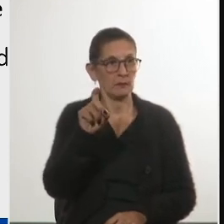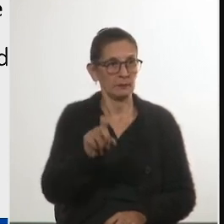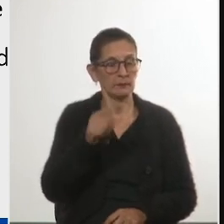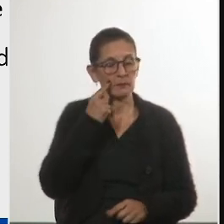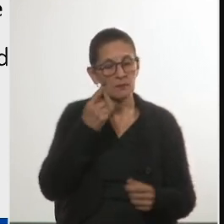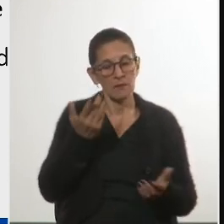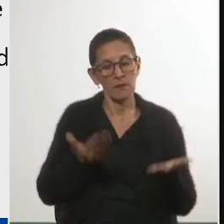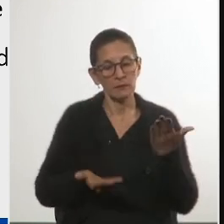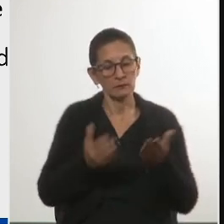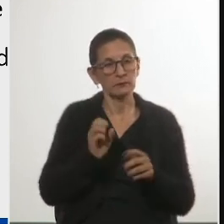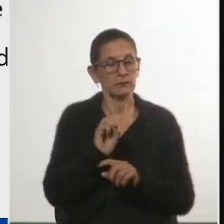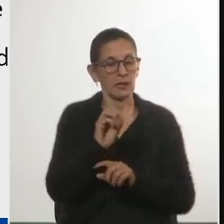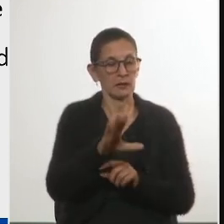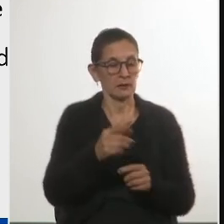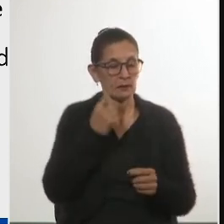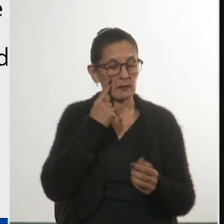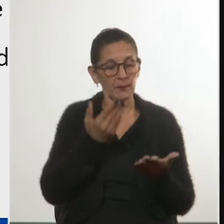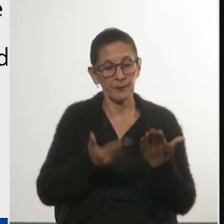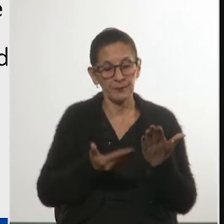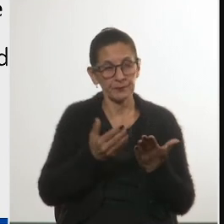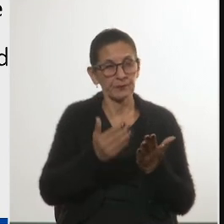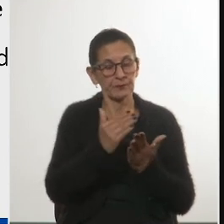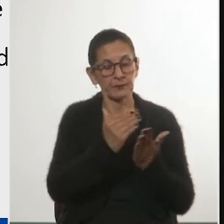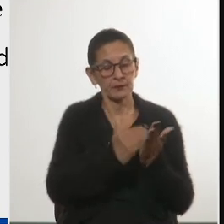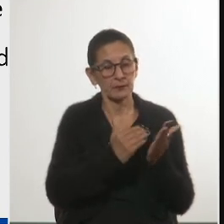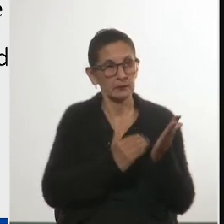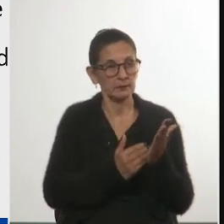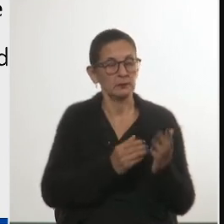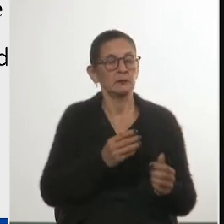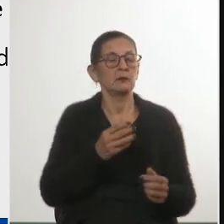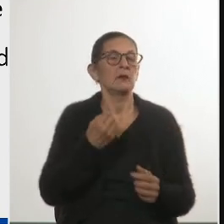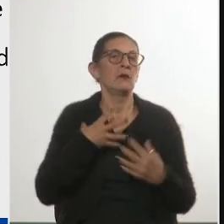envía un oficio al Ministerio de Salud Pública